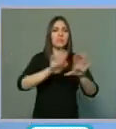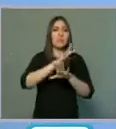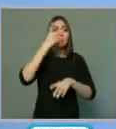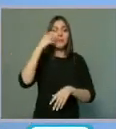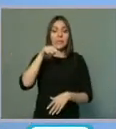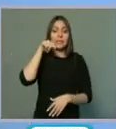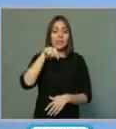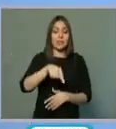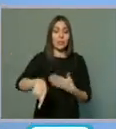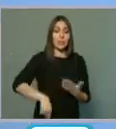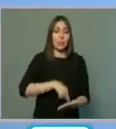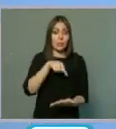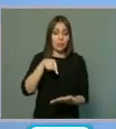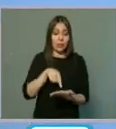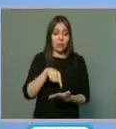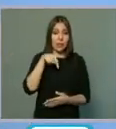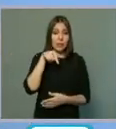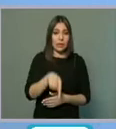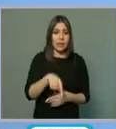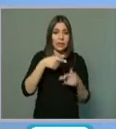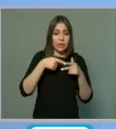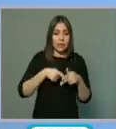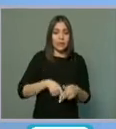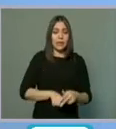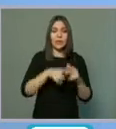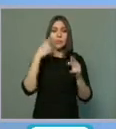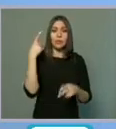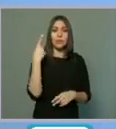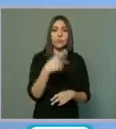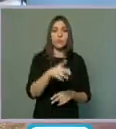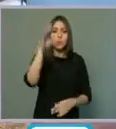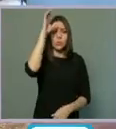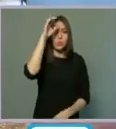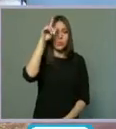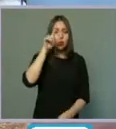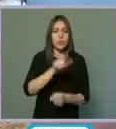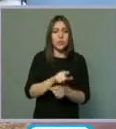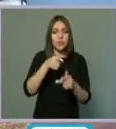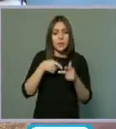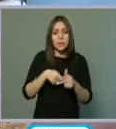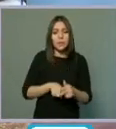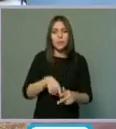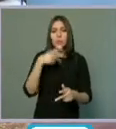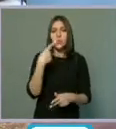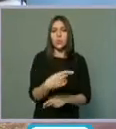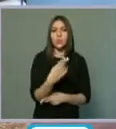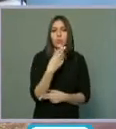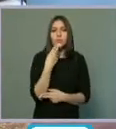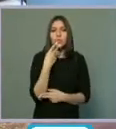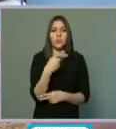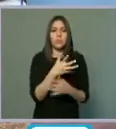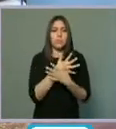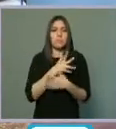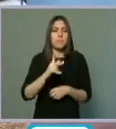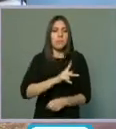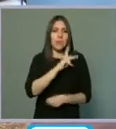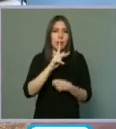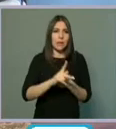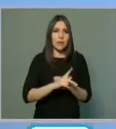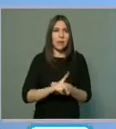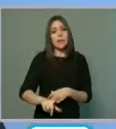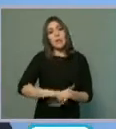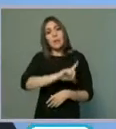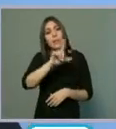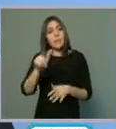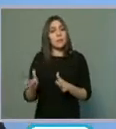lugar en donde nace su cultura, donde nace su patria, todo. Y para el